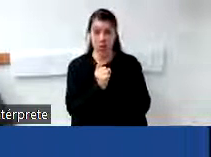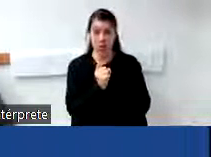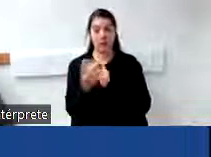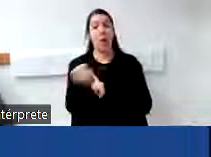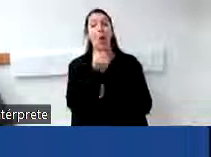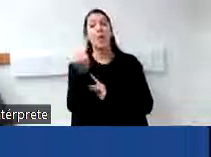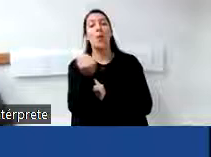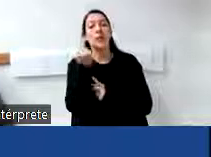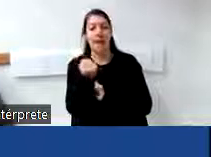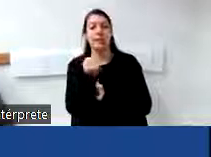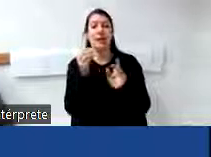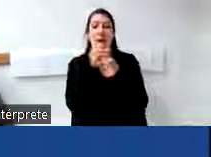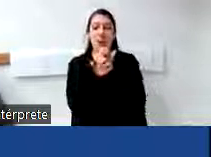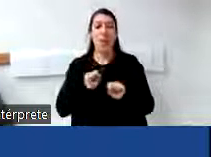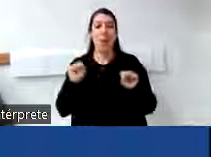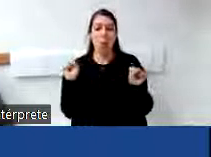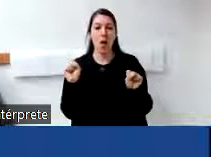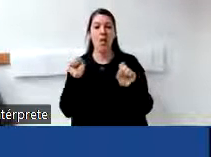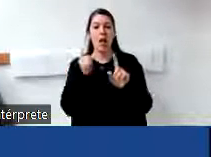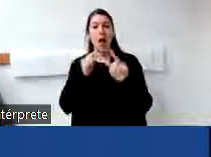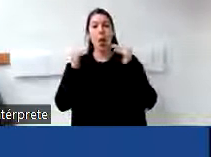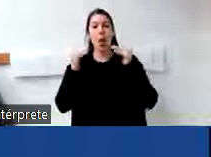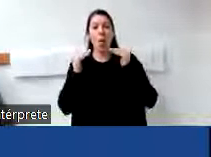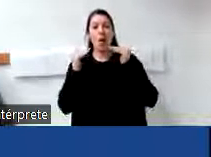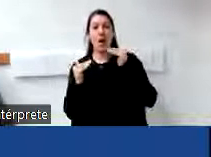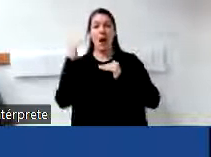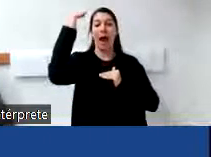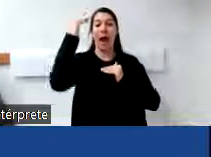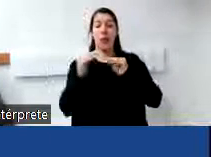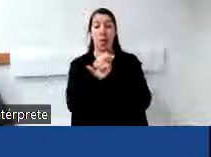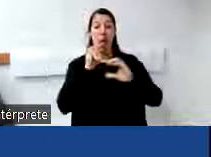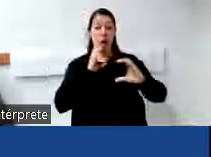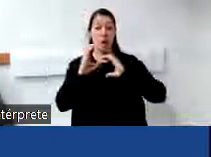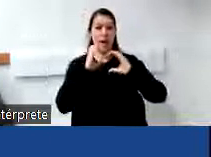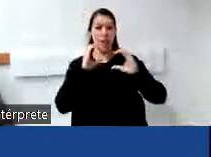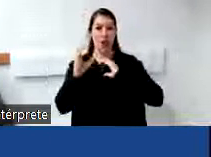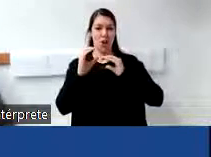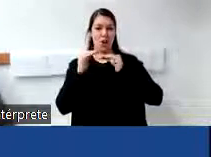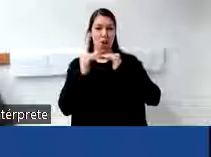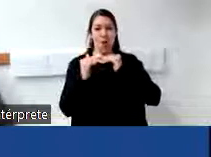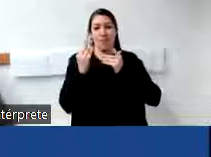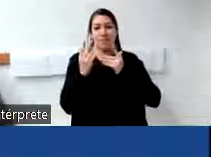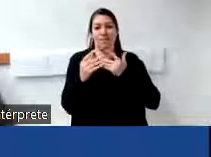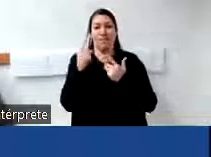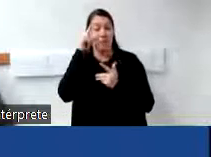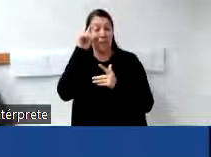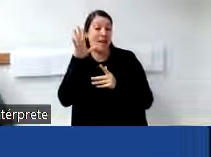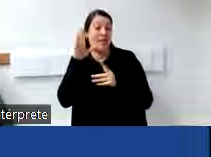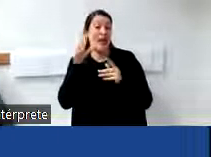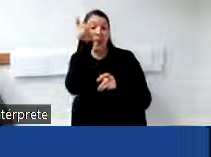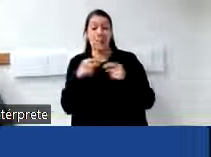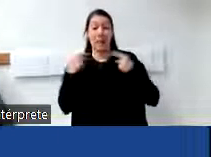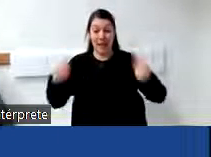del trato mantener una altura que favorezca la comunicación. Si estamos con una persona que es usuaria de silla de ruedas, vamos